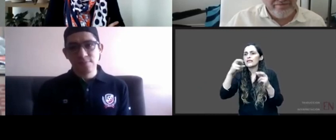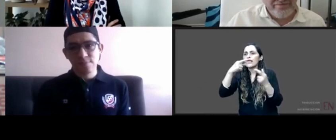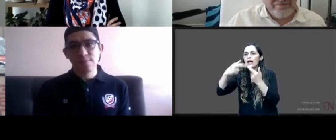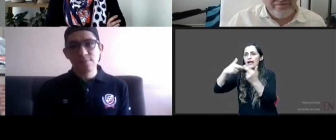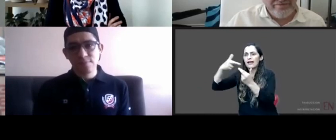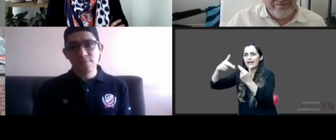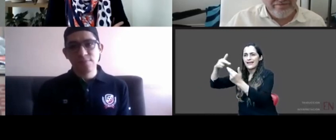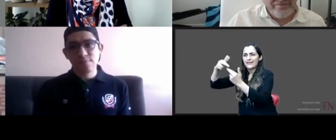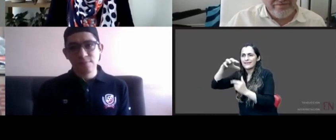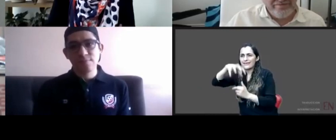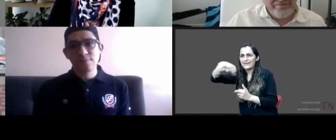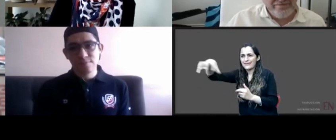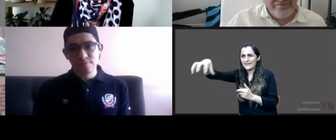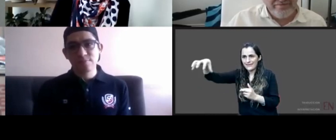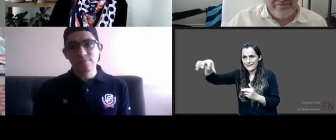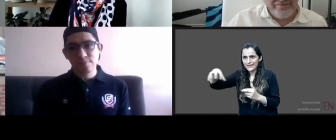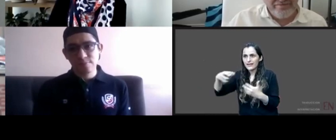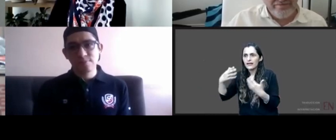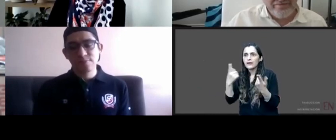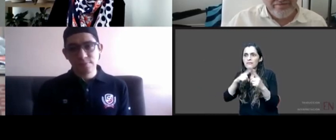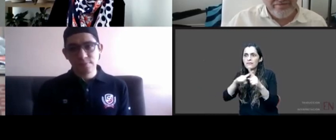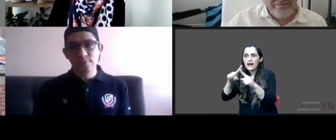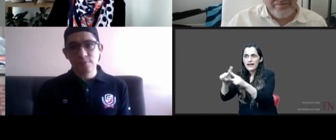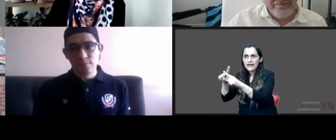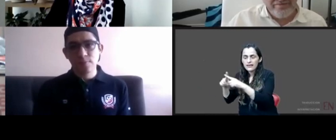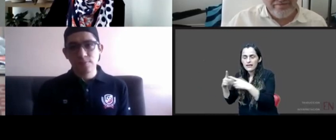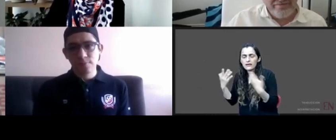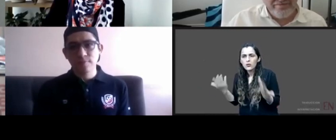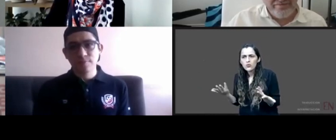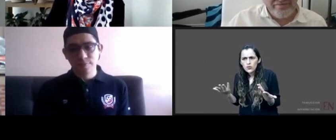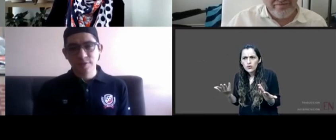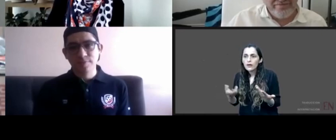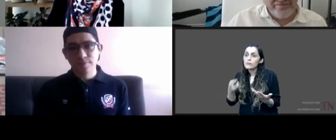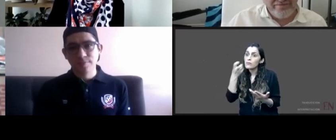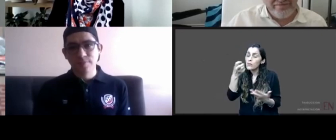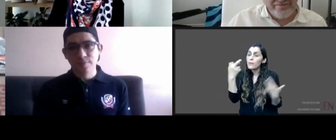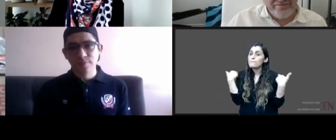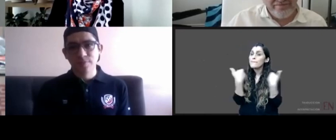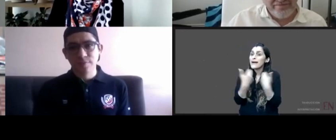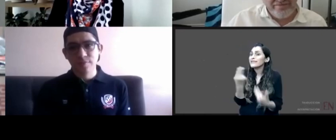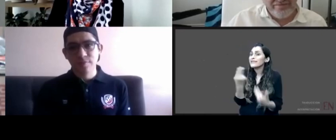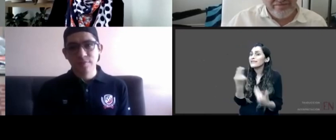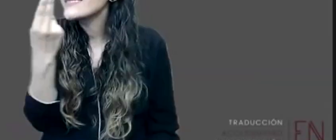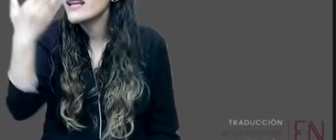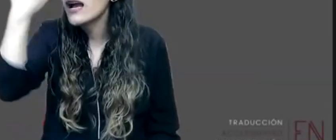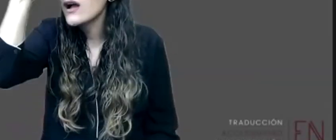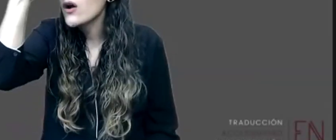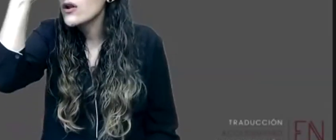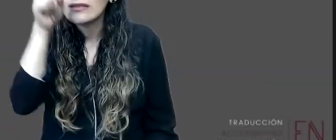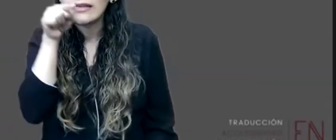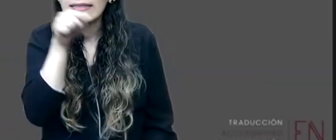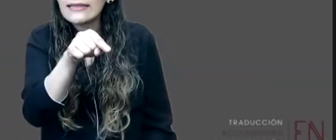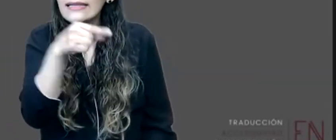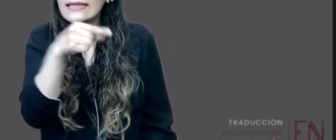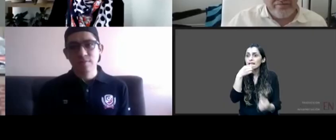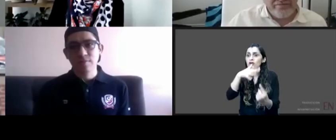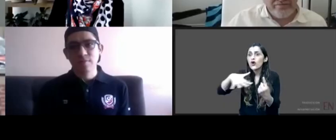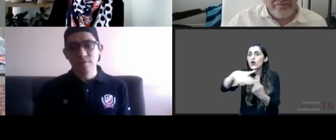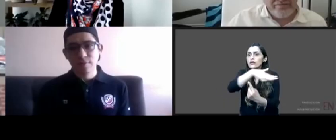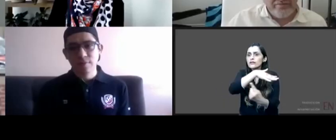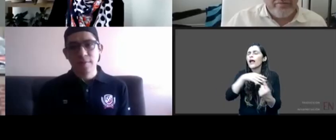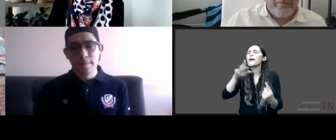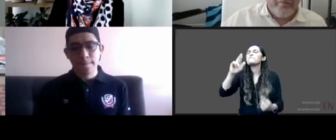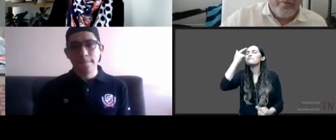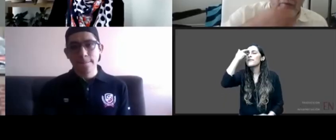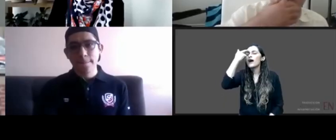que pues el maestro tiene que ver el contexto del niño. ¿Por qué no habla? Porque recuerdo